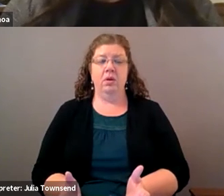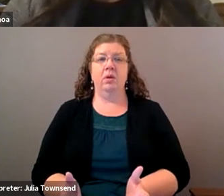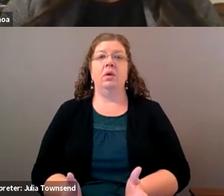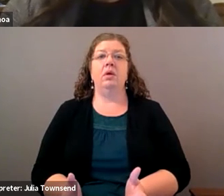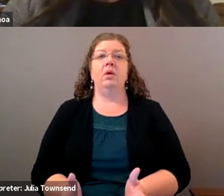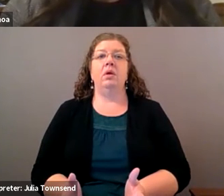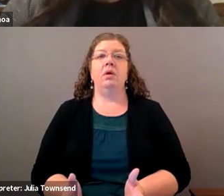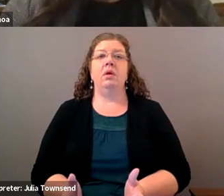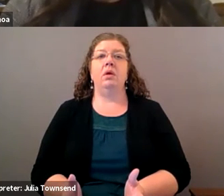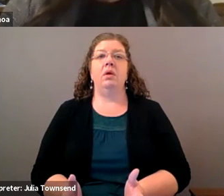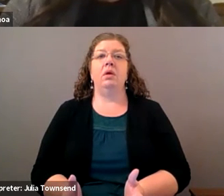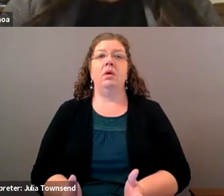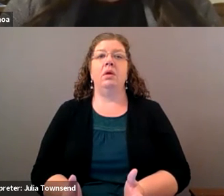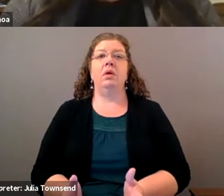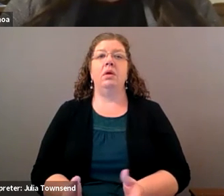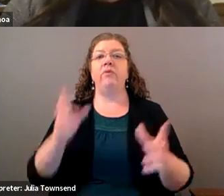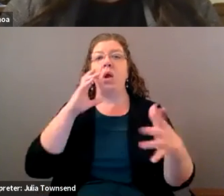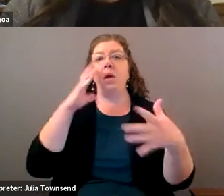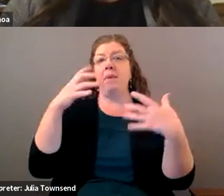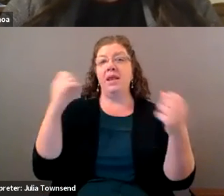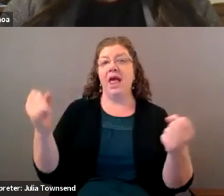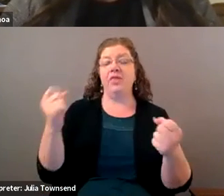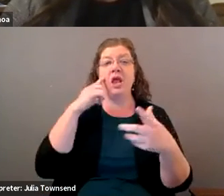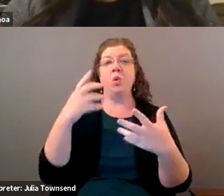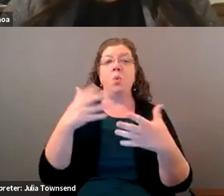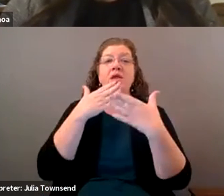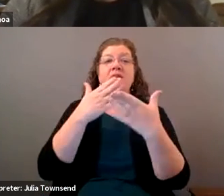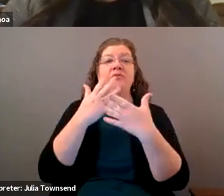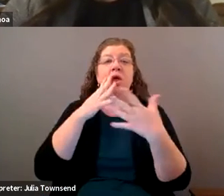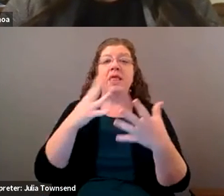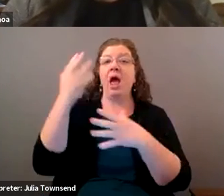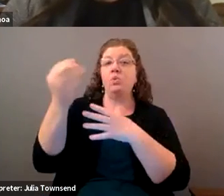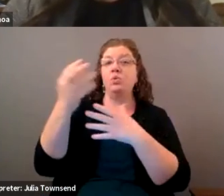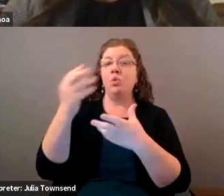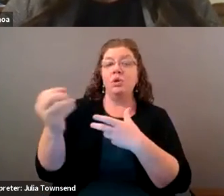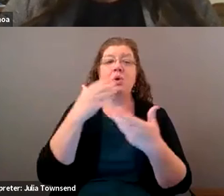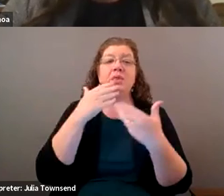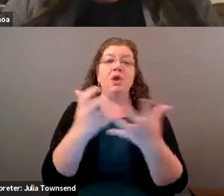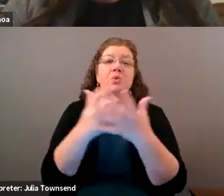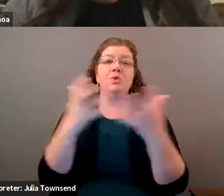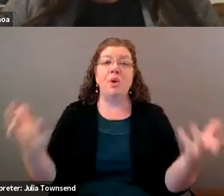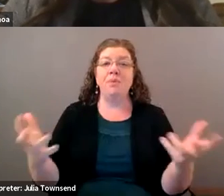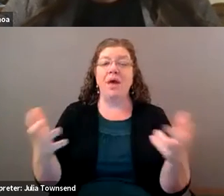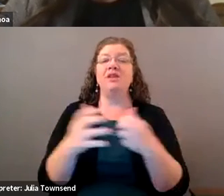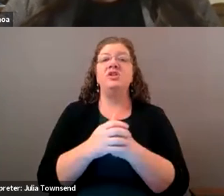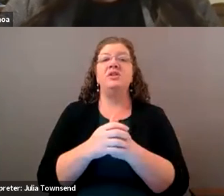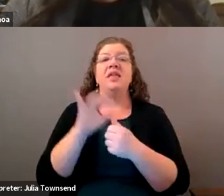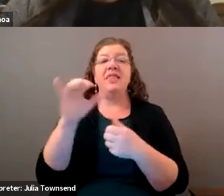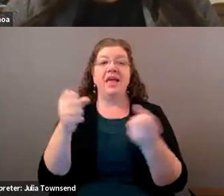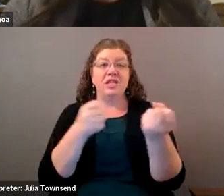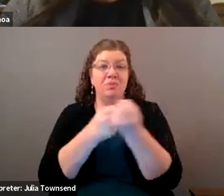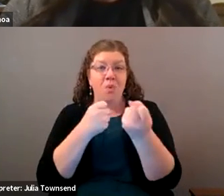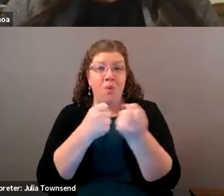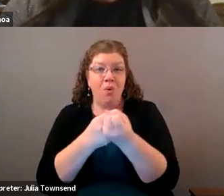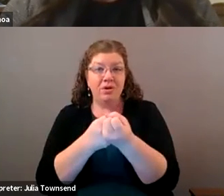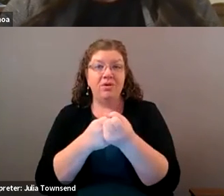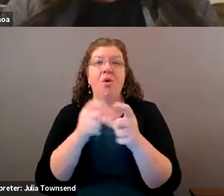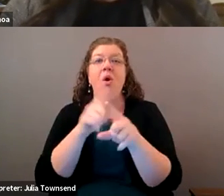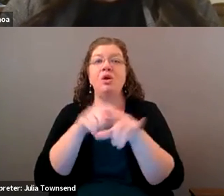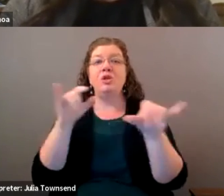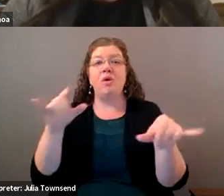traseros. Entonces, el espacio al aire libre es muy importante para la salud mental y física. Entonces, apoyo